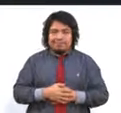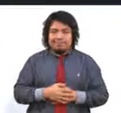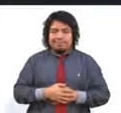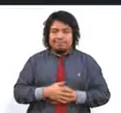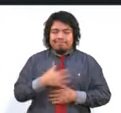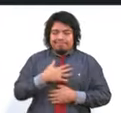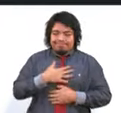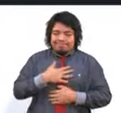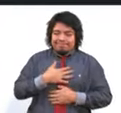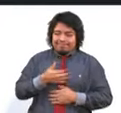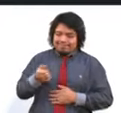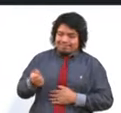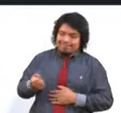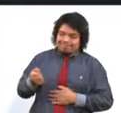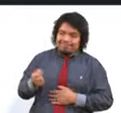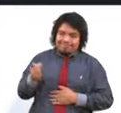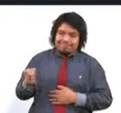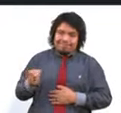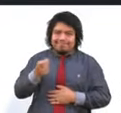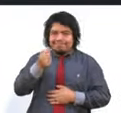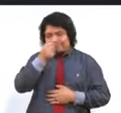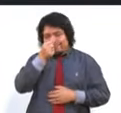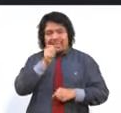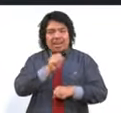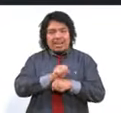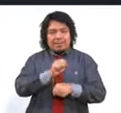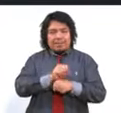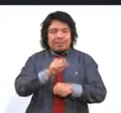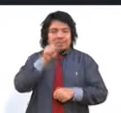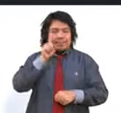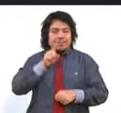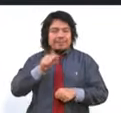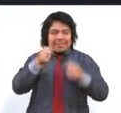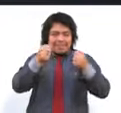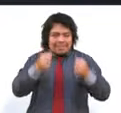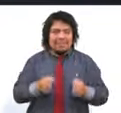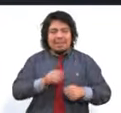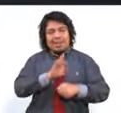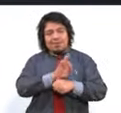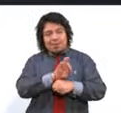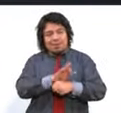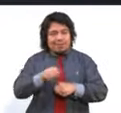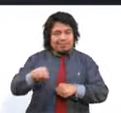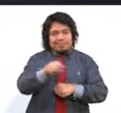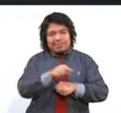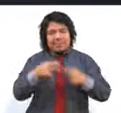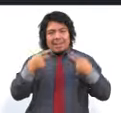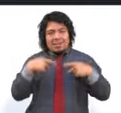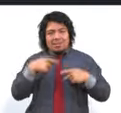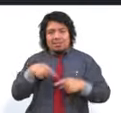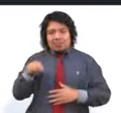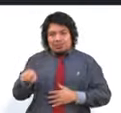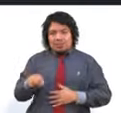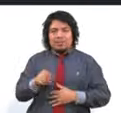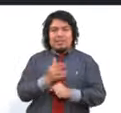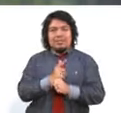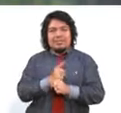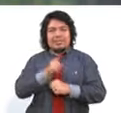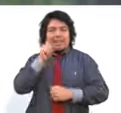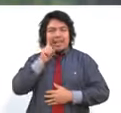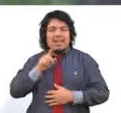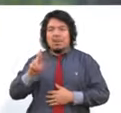con muchísimo cariño a la Secretaria de Seguridad y Protección Ciudadana del Gobierno de México, a